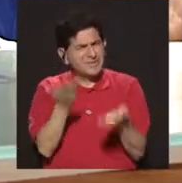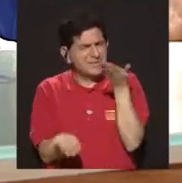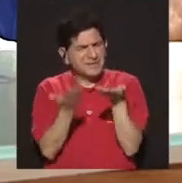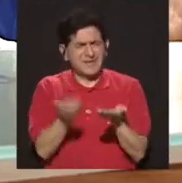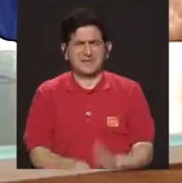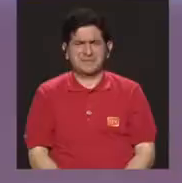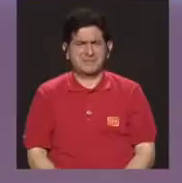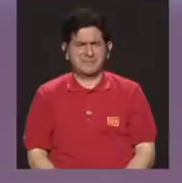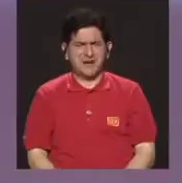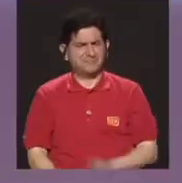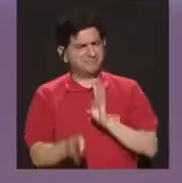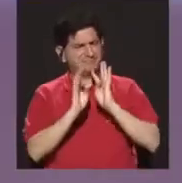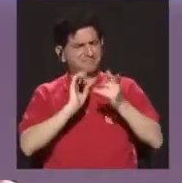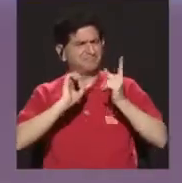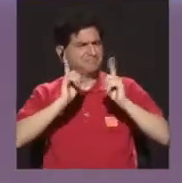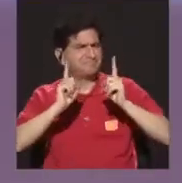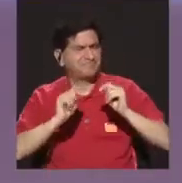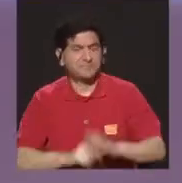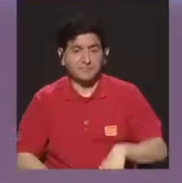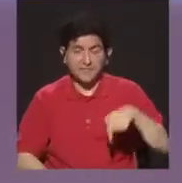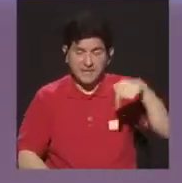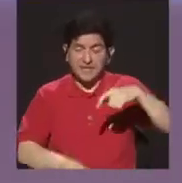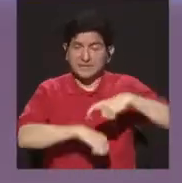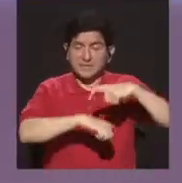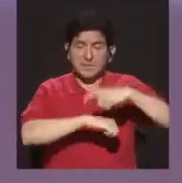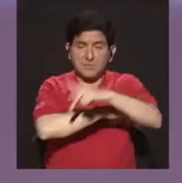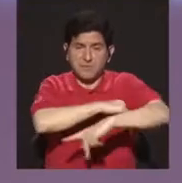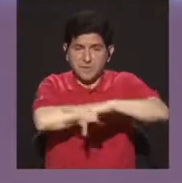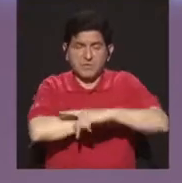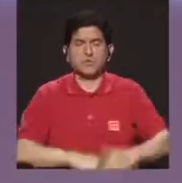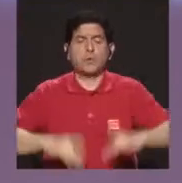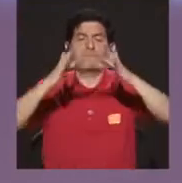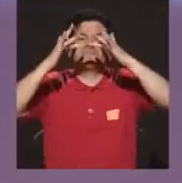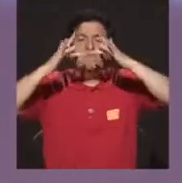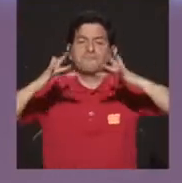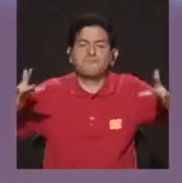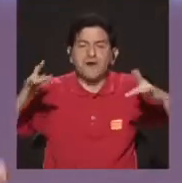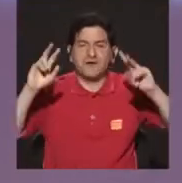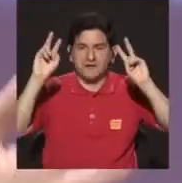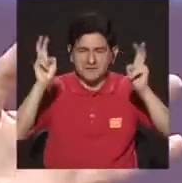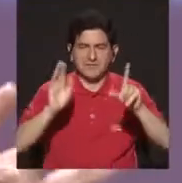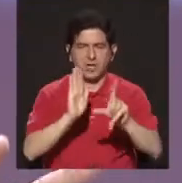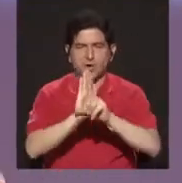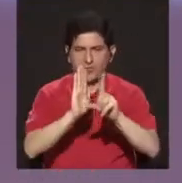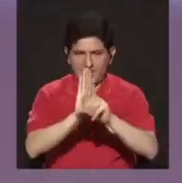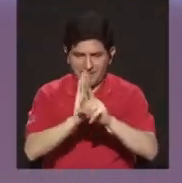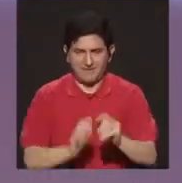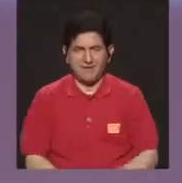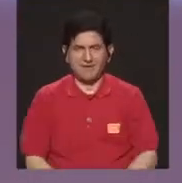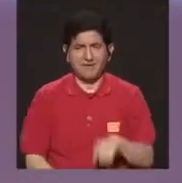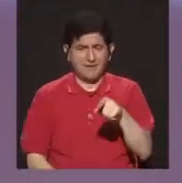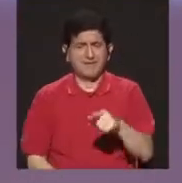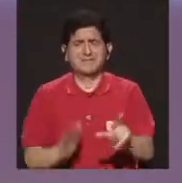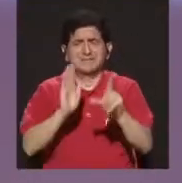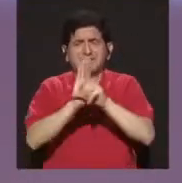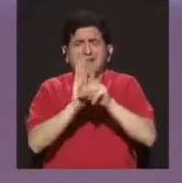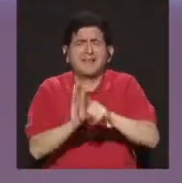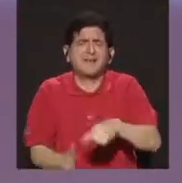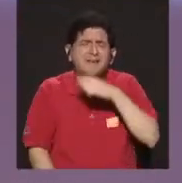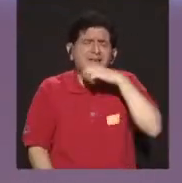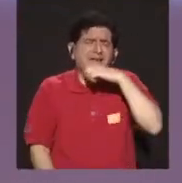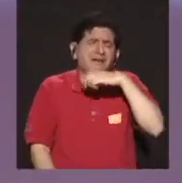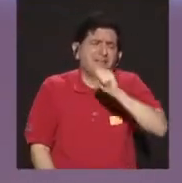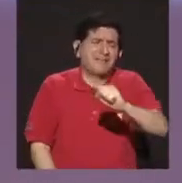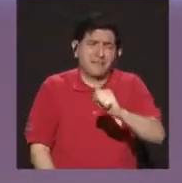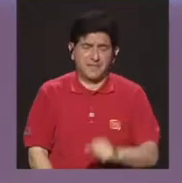importante también conversar y es que hoy en día en el país existe un gran vacío con respecto a legislación que es muy antigua en la